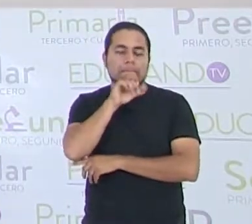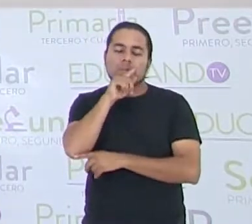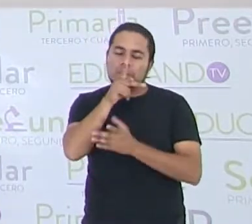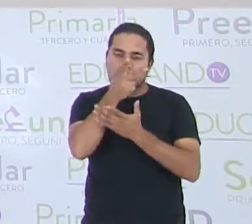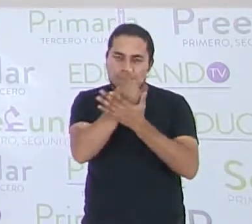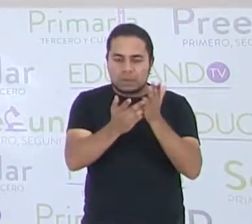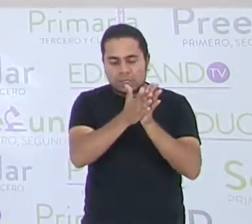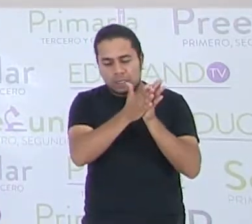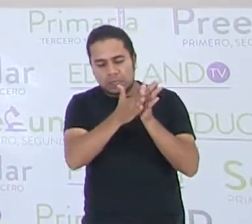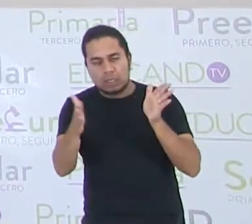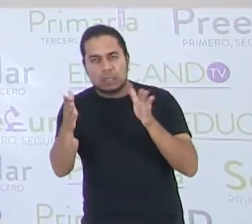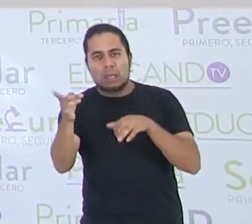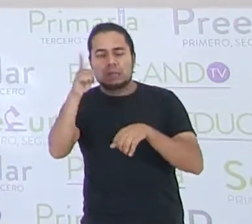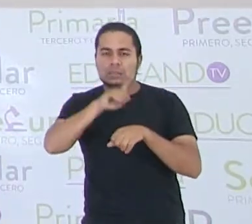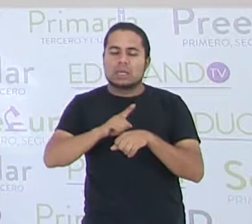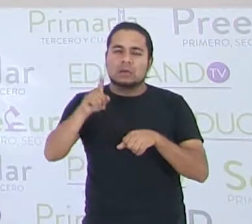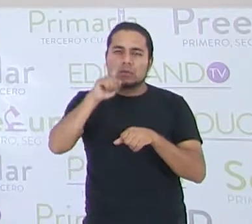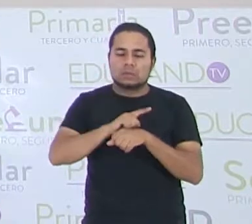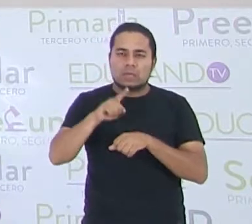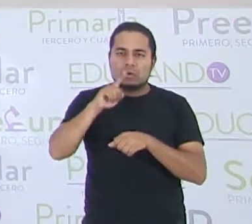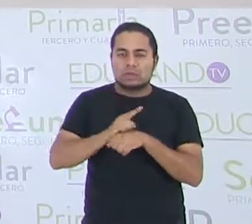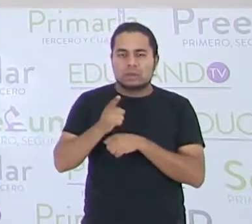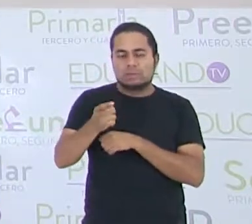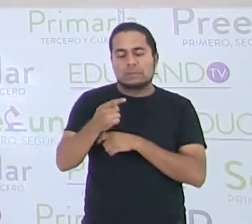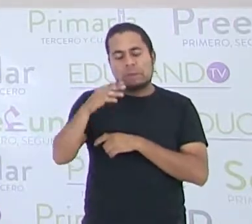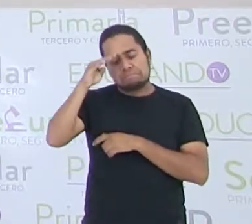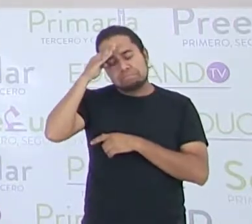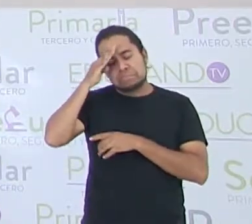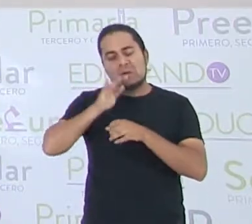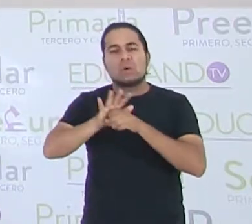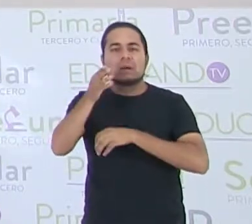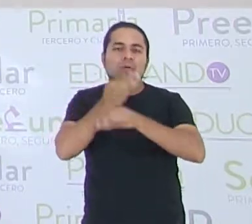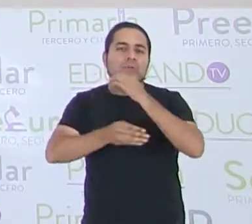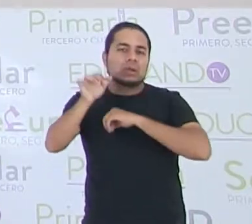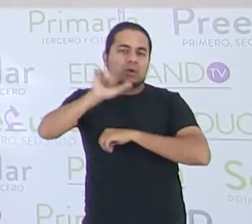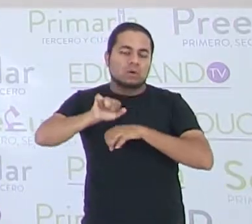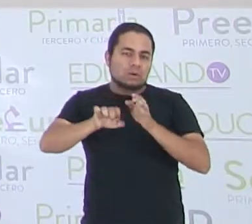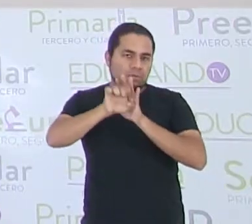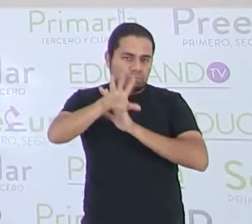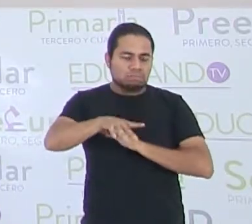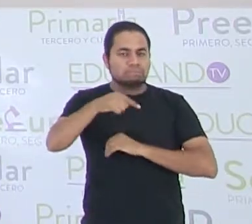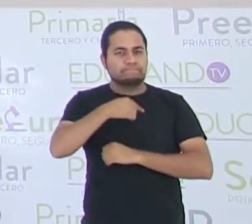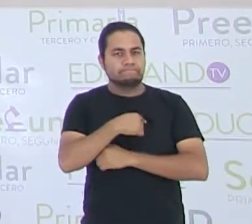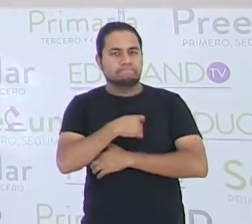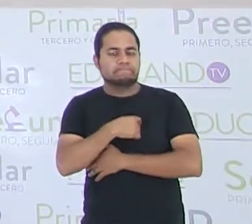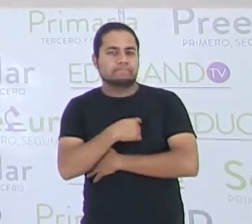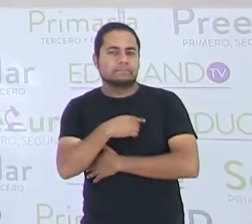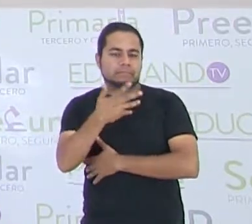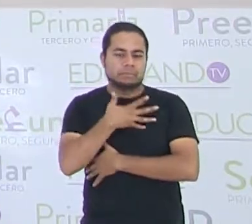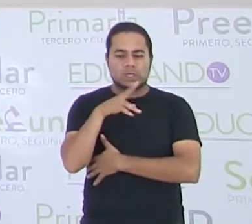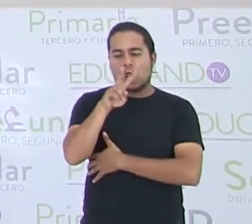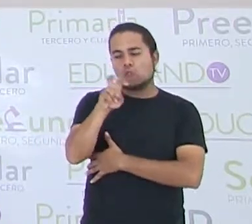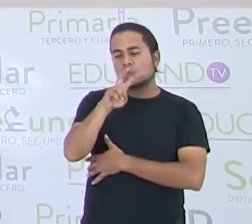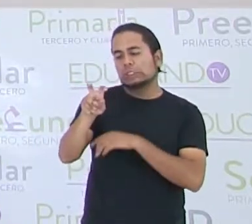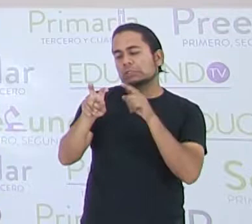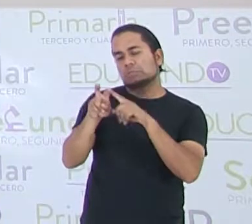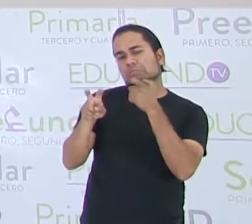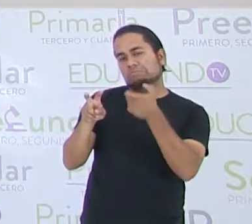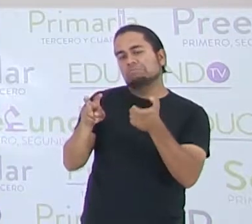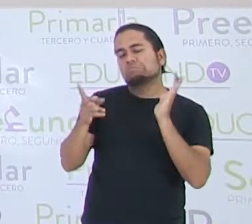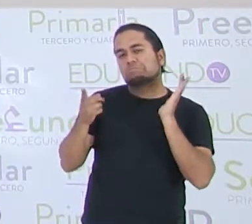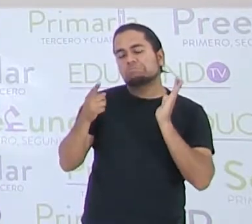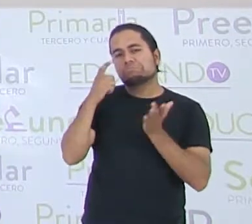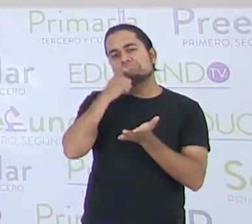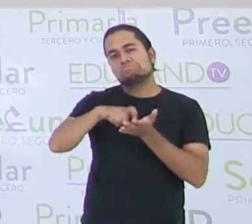planean, todos los días planean qué van a comer. Y dicen, por ejemplo, tengo 200 pesos, ¿qué